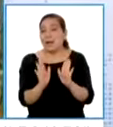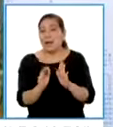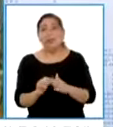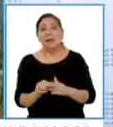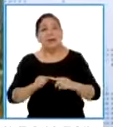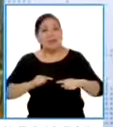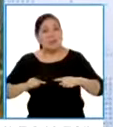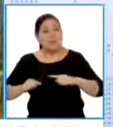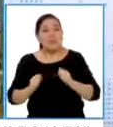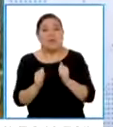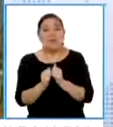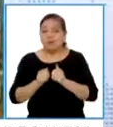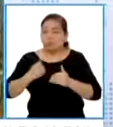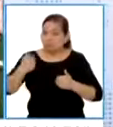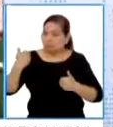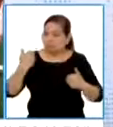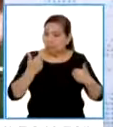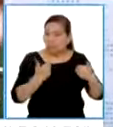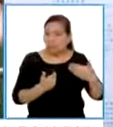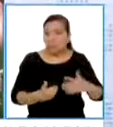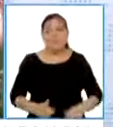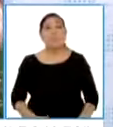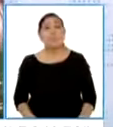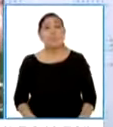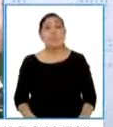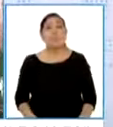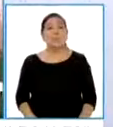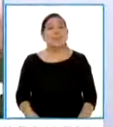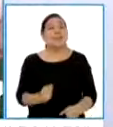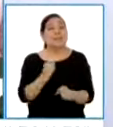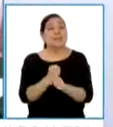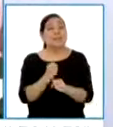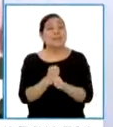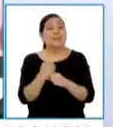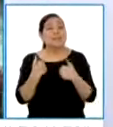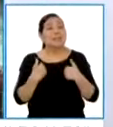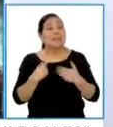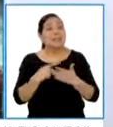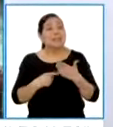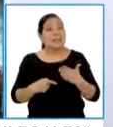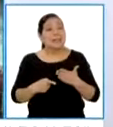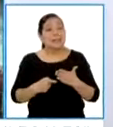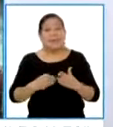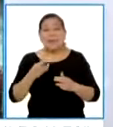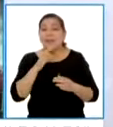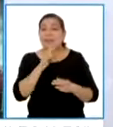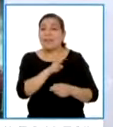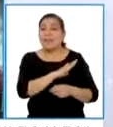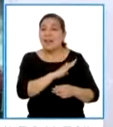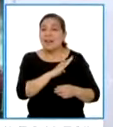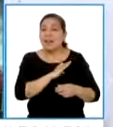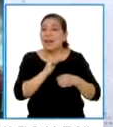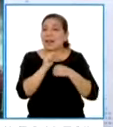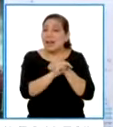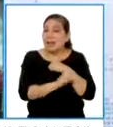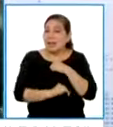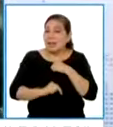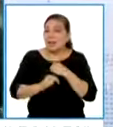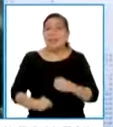mayor diligencia y contribuir al trabajo que tiene que hacer la Fiscalía de la Nación, porque aquí